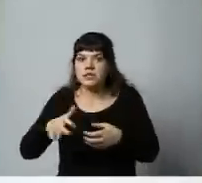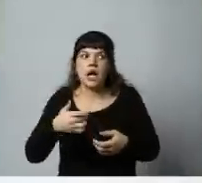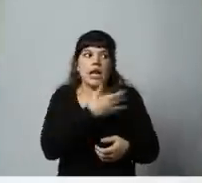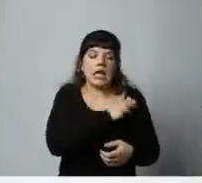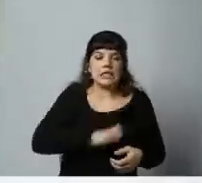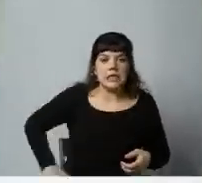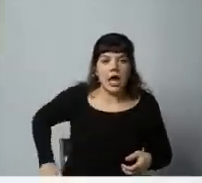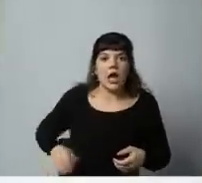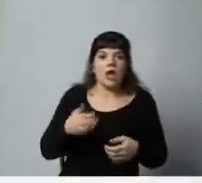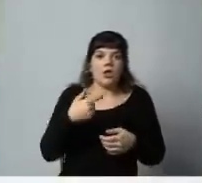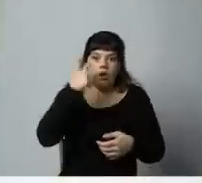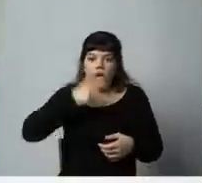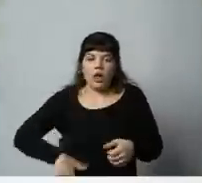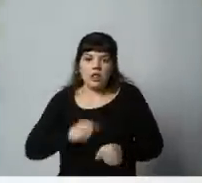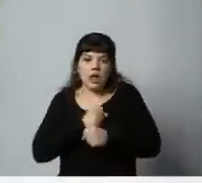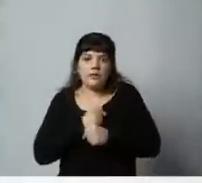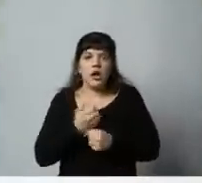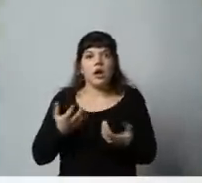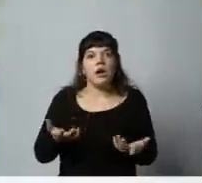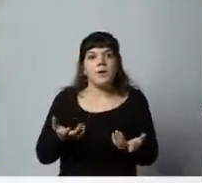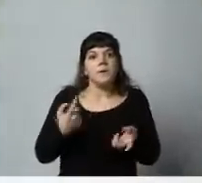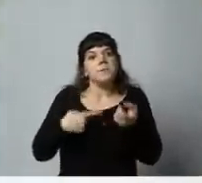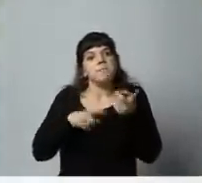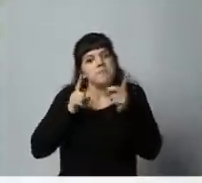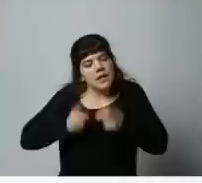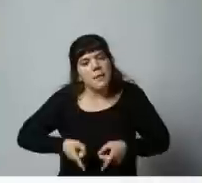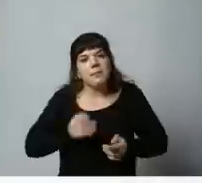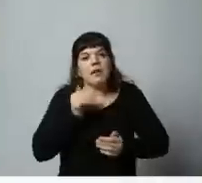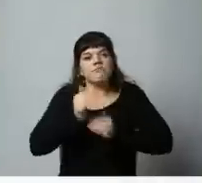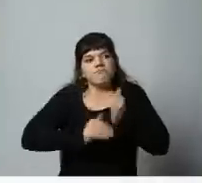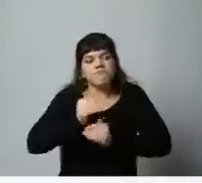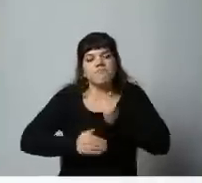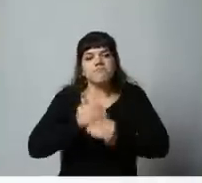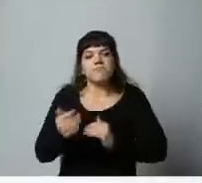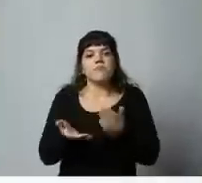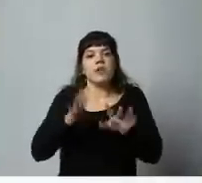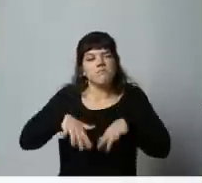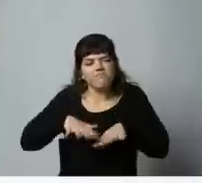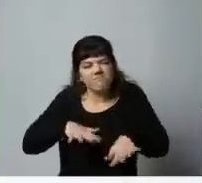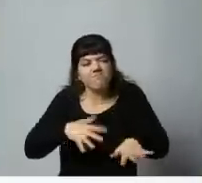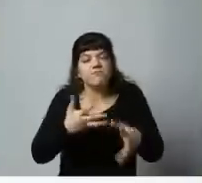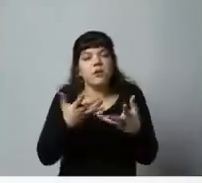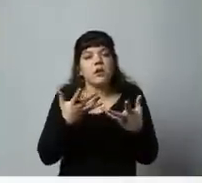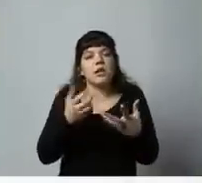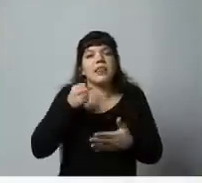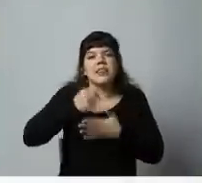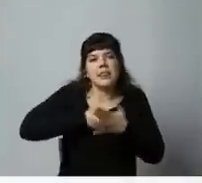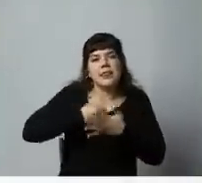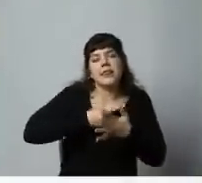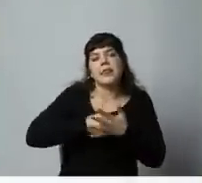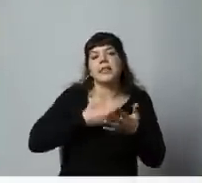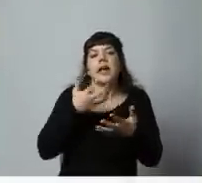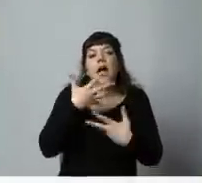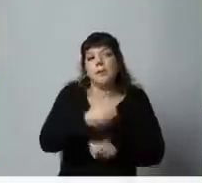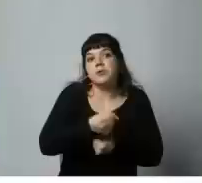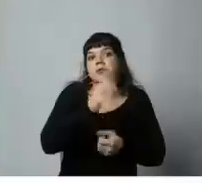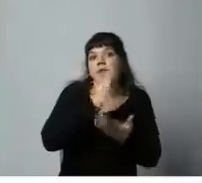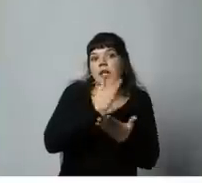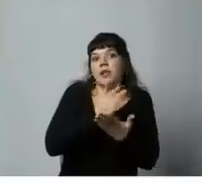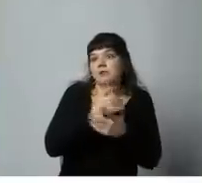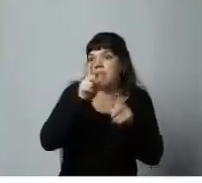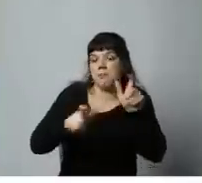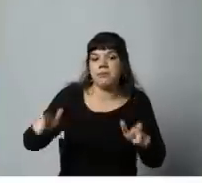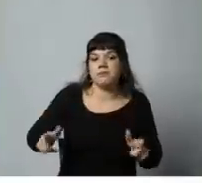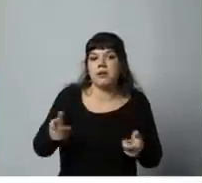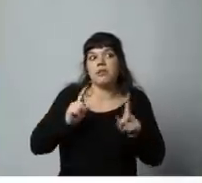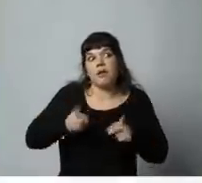las empresas públicas y hay que desarrollar un gran movimiento digamos que permita defender los derechos y en algún punto pasar a la